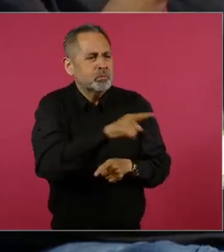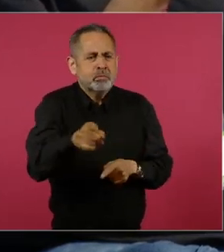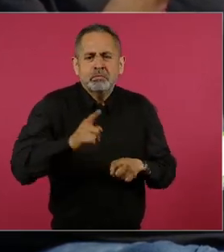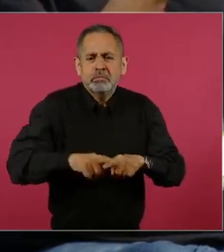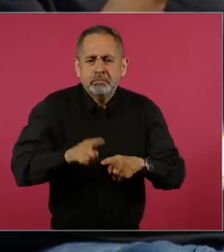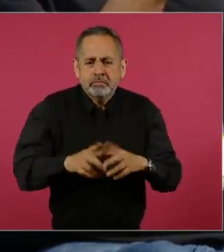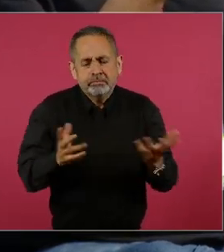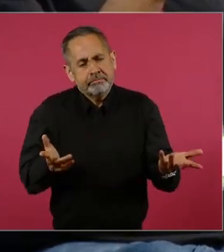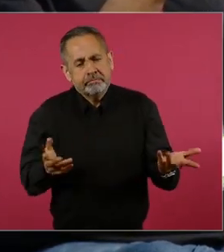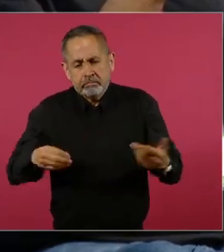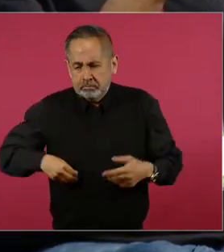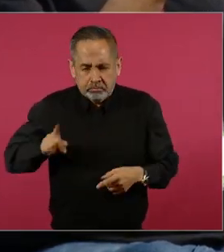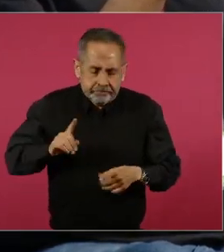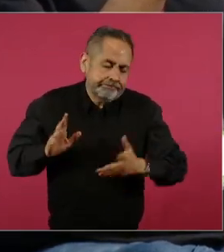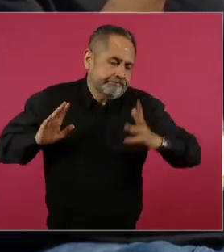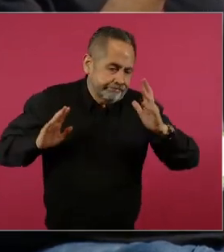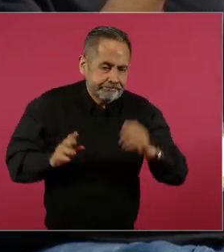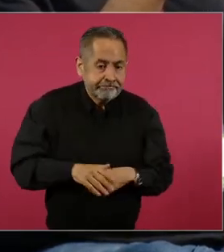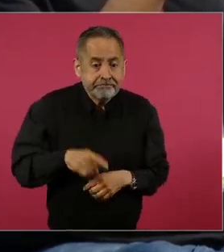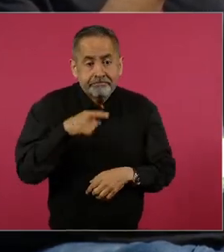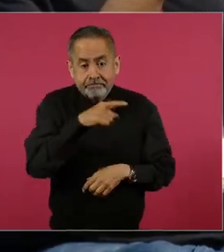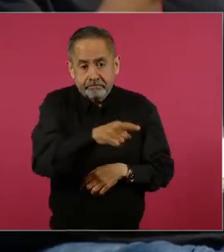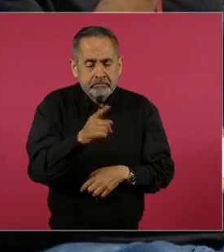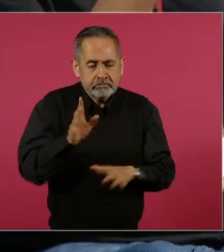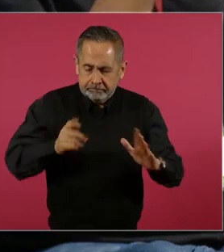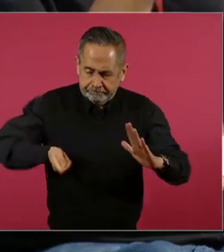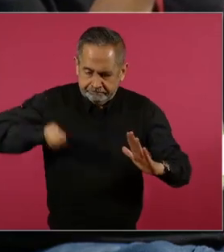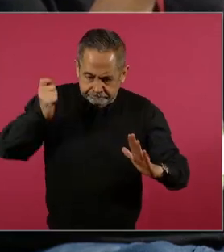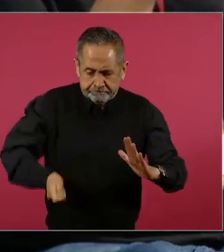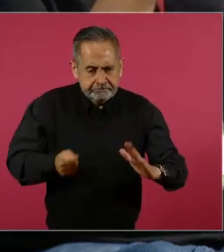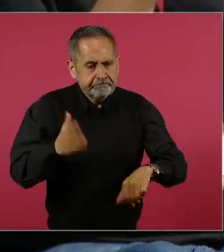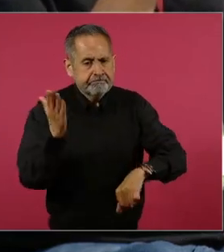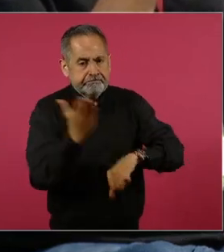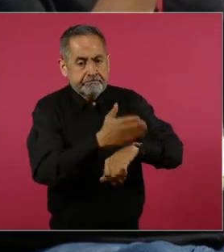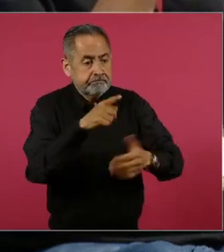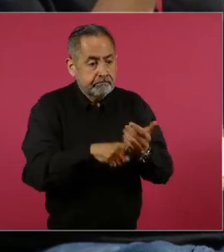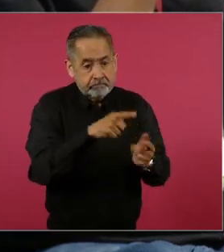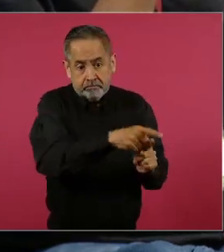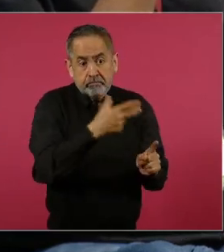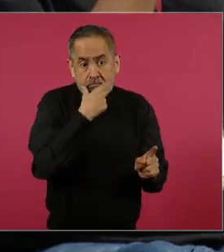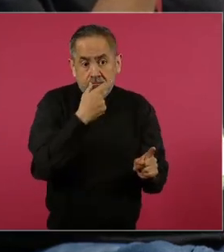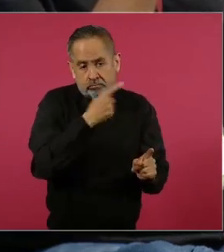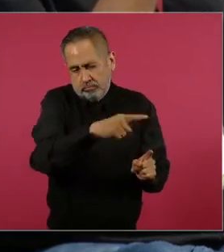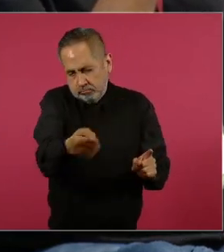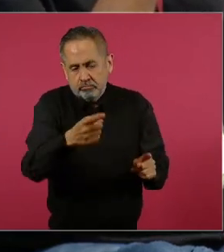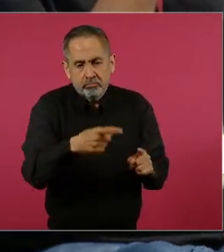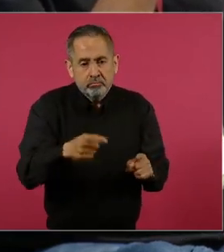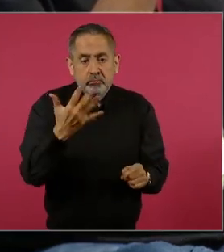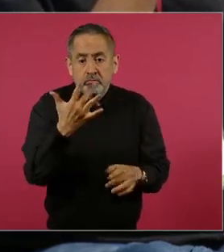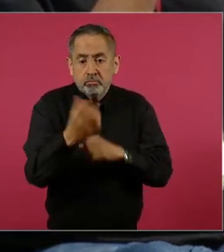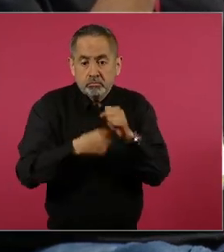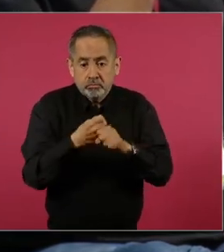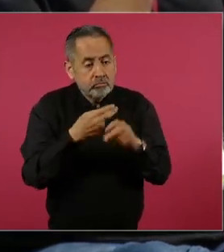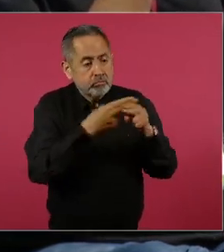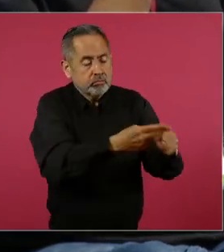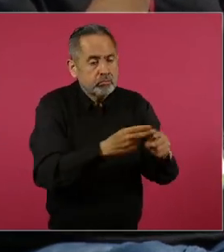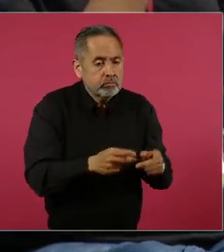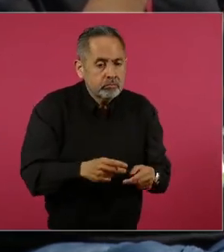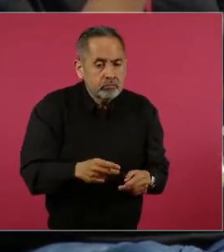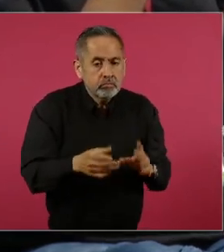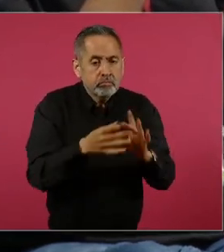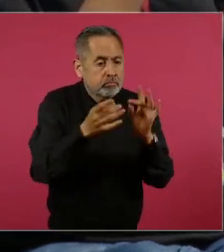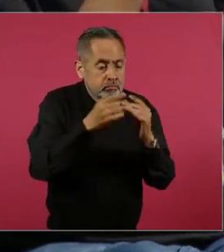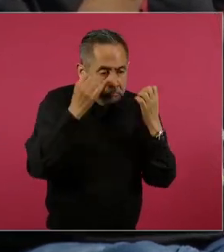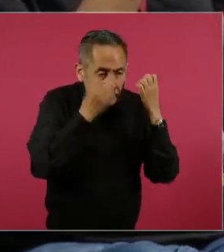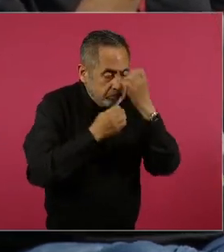Que después pues él ya lleva, tiene una sentencia ya de 50 años al parecer, y al parecer, pues bueno, cuando le practican